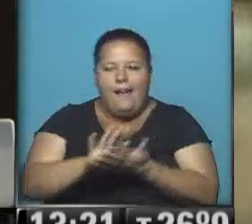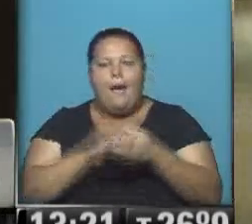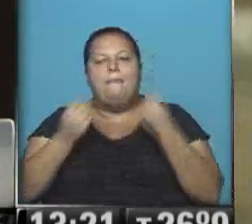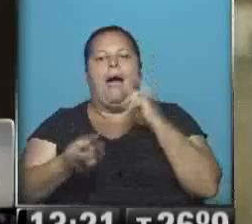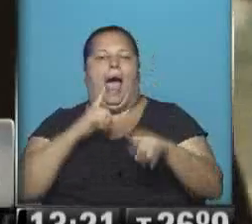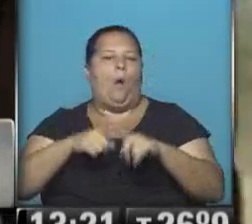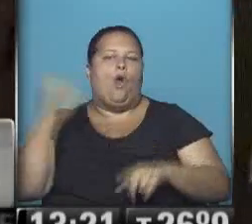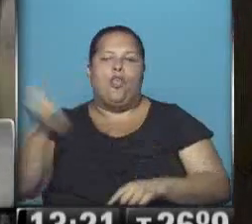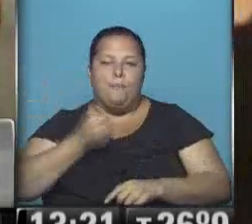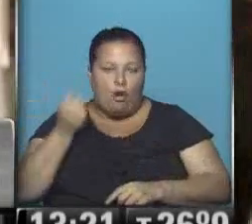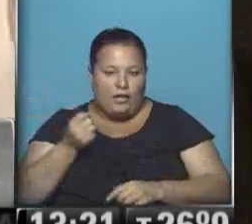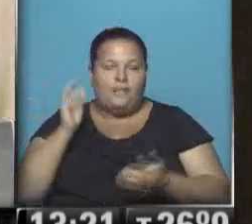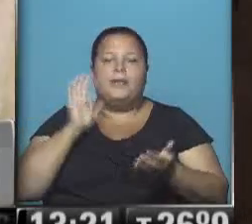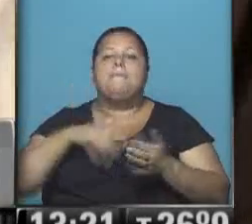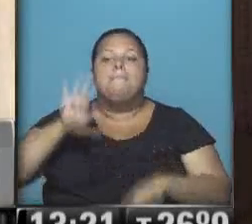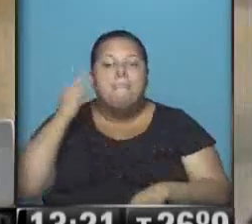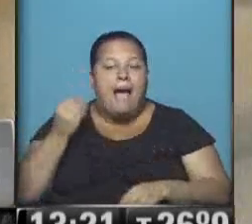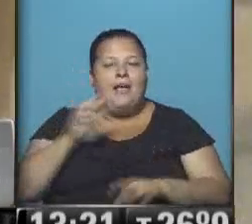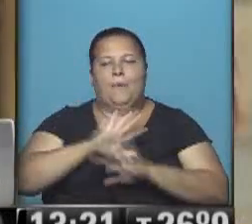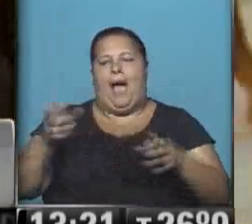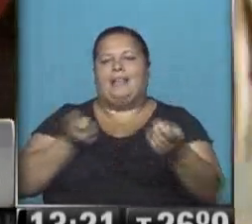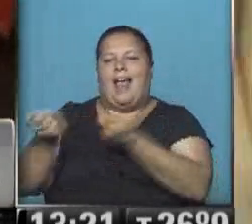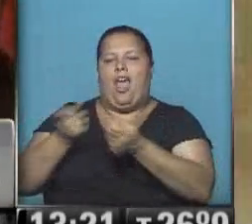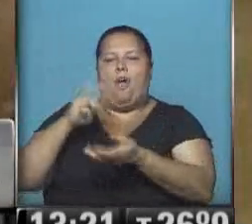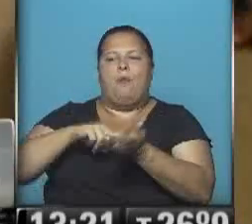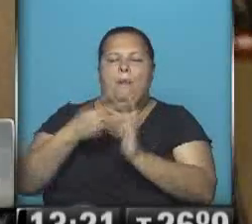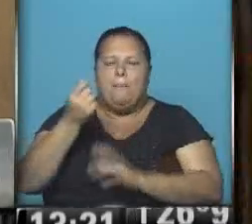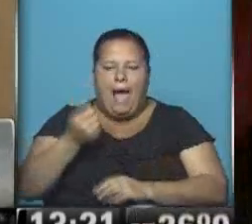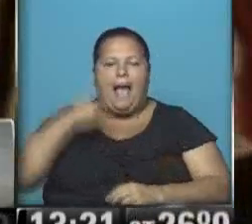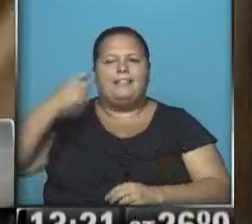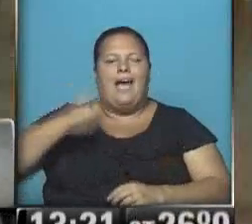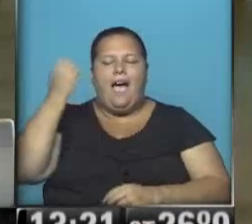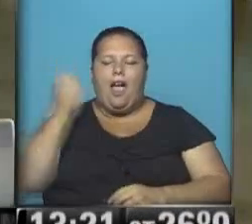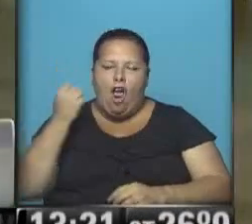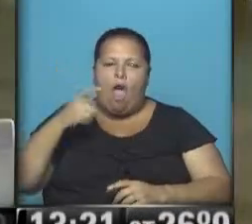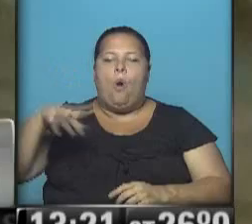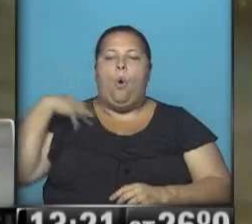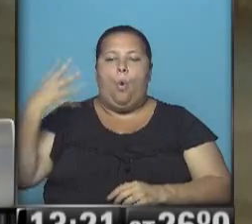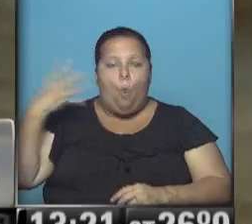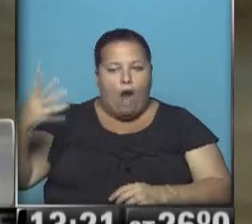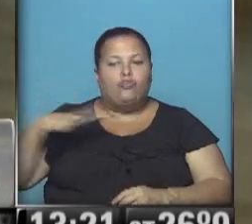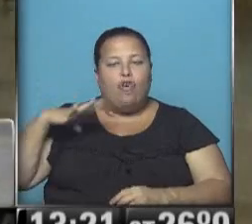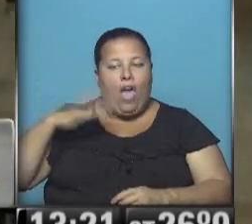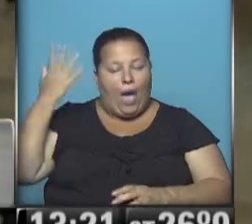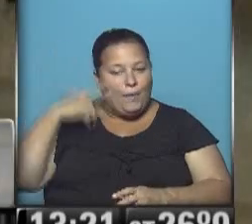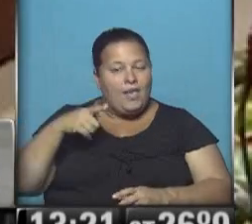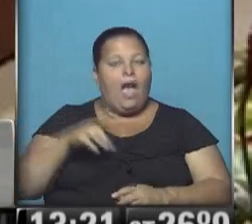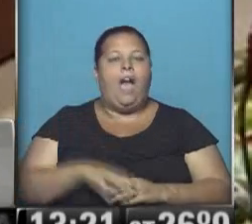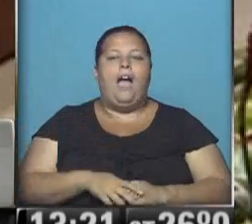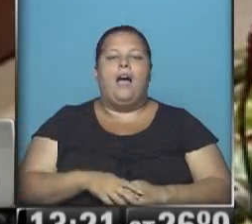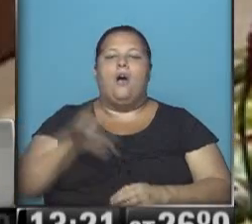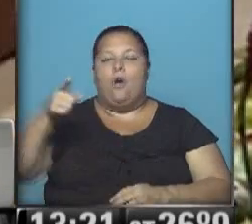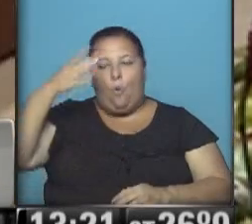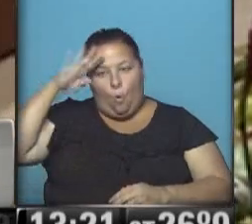acuerdos fundamentales, sobre todo el fin del bloqueo económico, comercial y financiero que Washington mantiene, como decíamos,